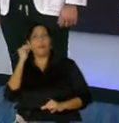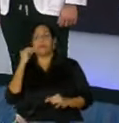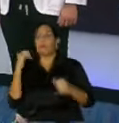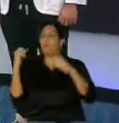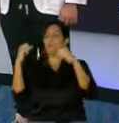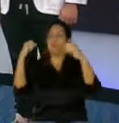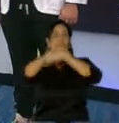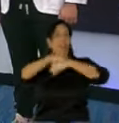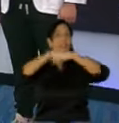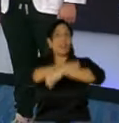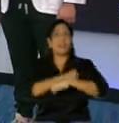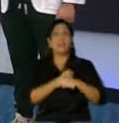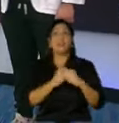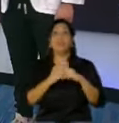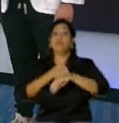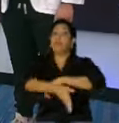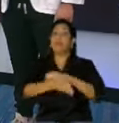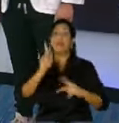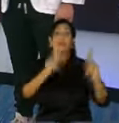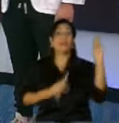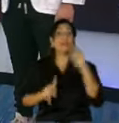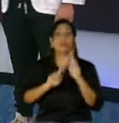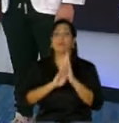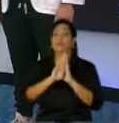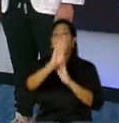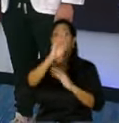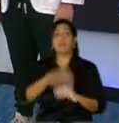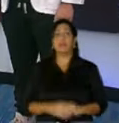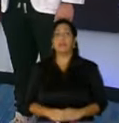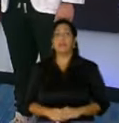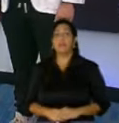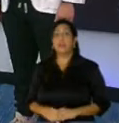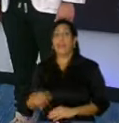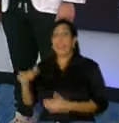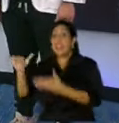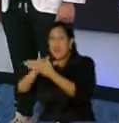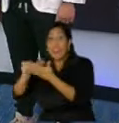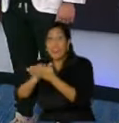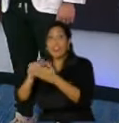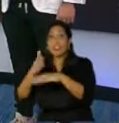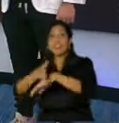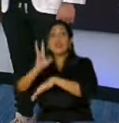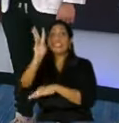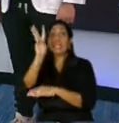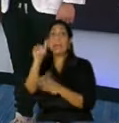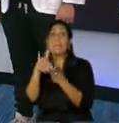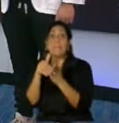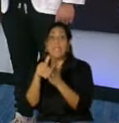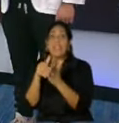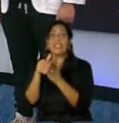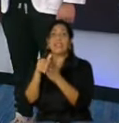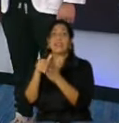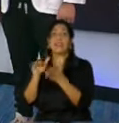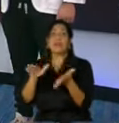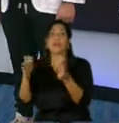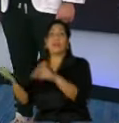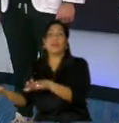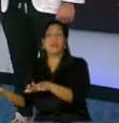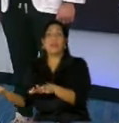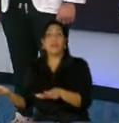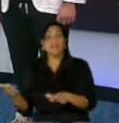aumento en el número de casos. En Nueva York hay sobre 6.000 muertes y están utilizando lugares como el Central Park, un